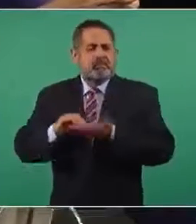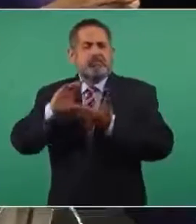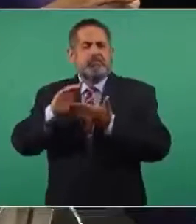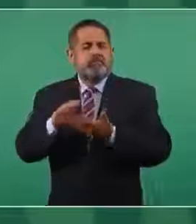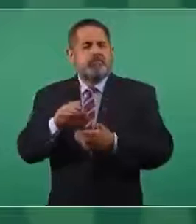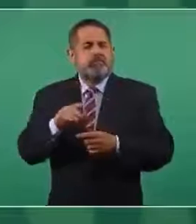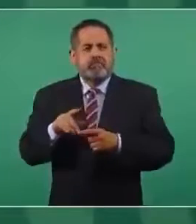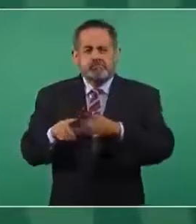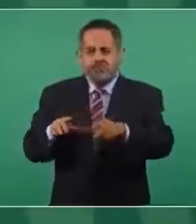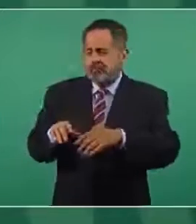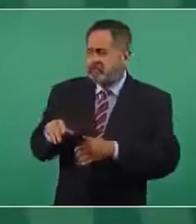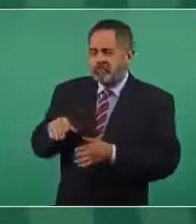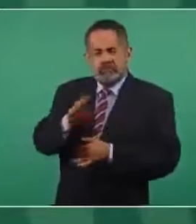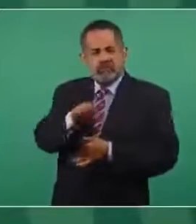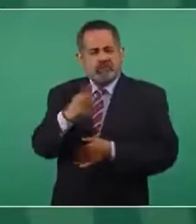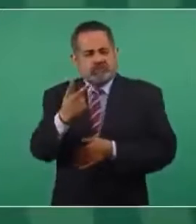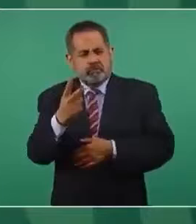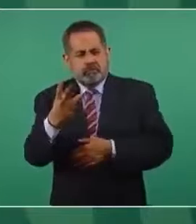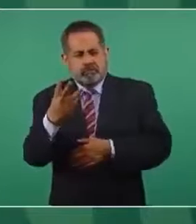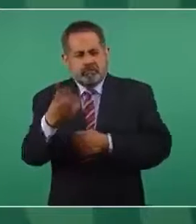En 2 o 3 años